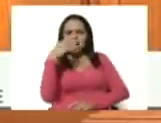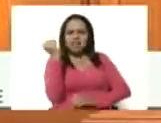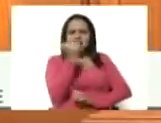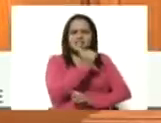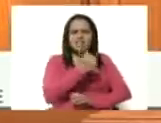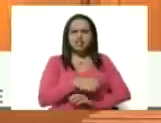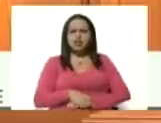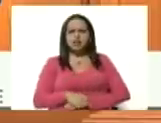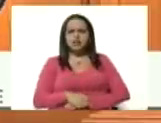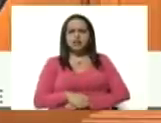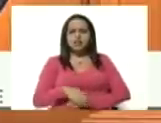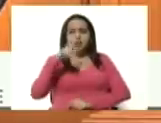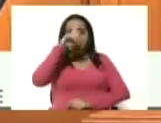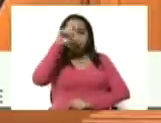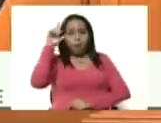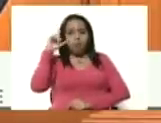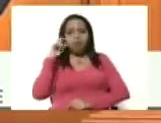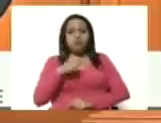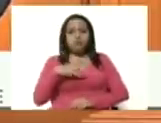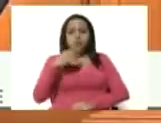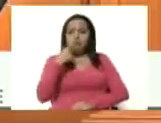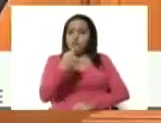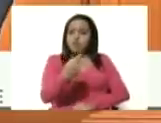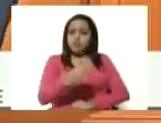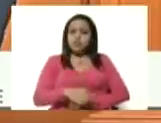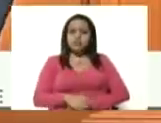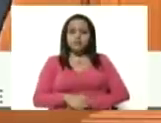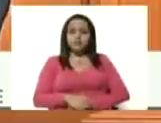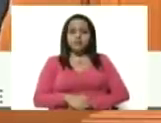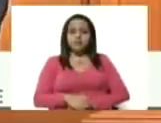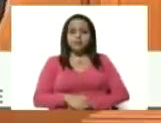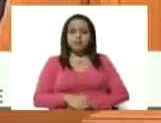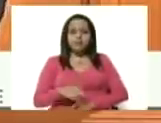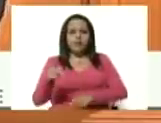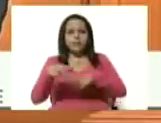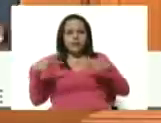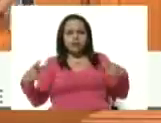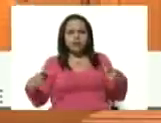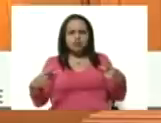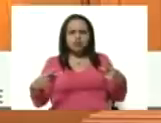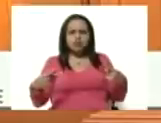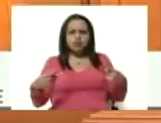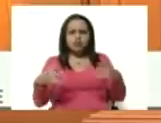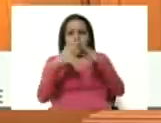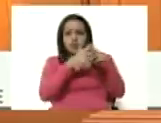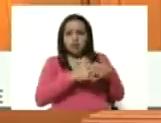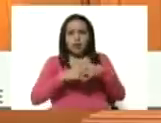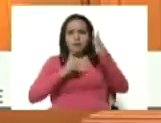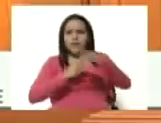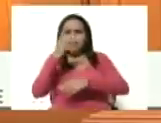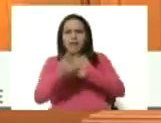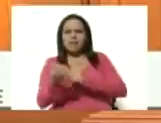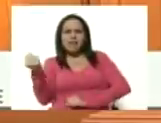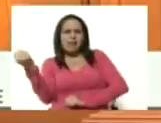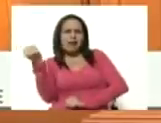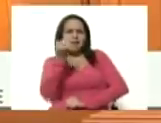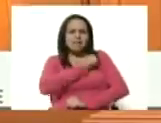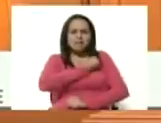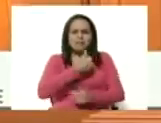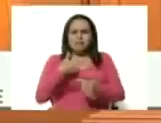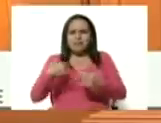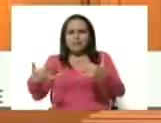como publica el Wall Street Journal, para el plan, para asesinarme,